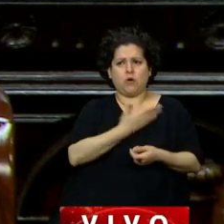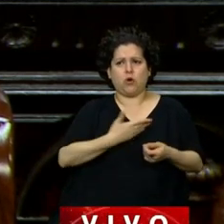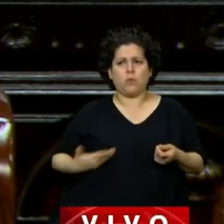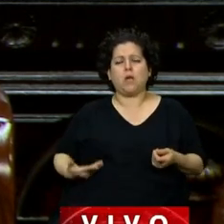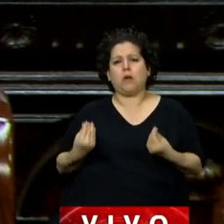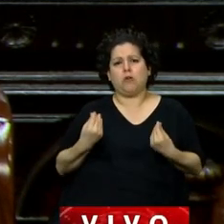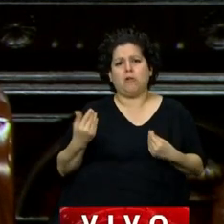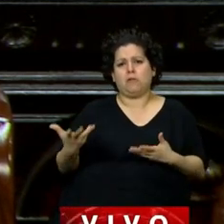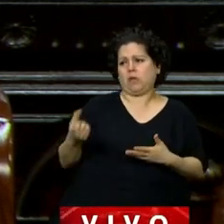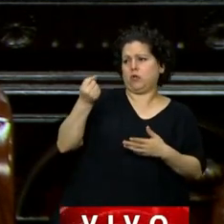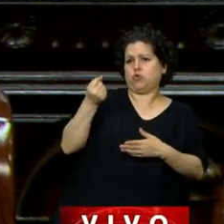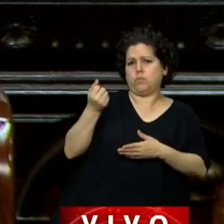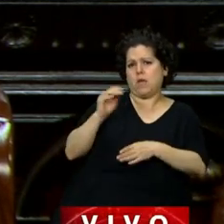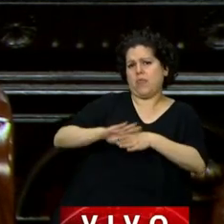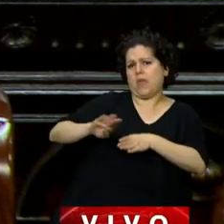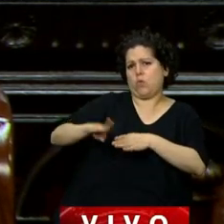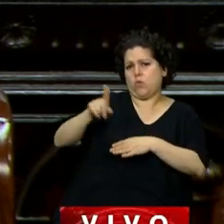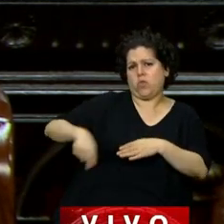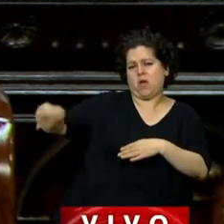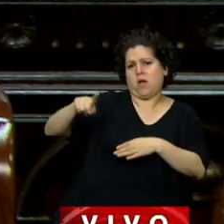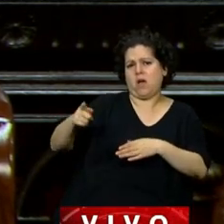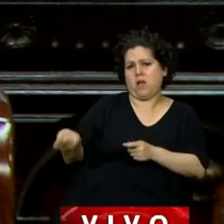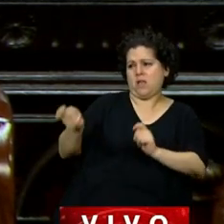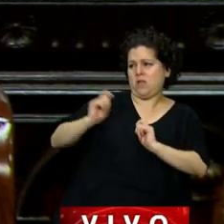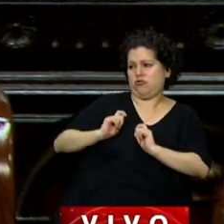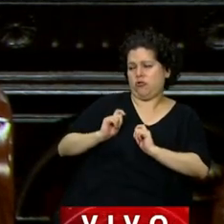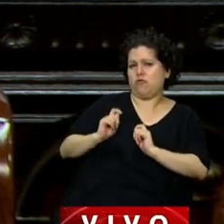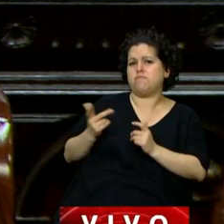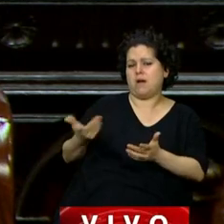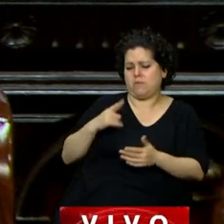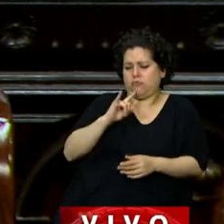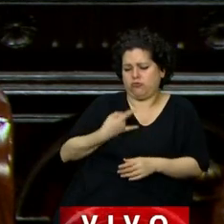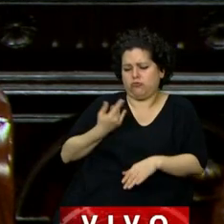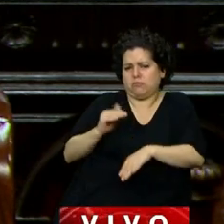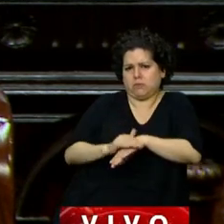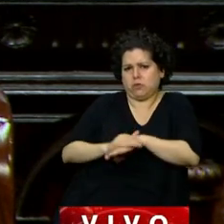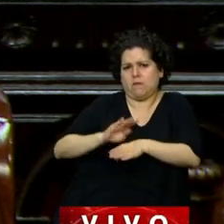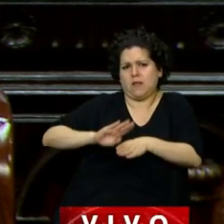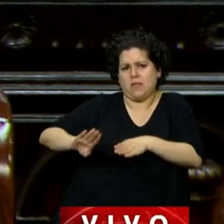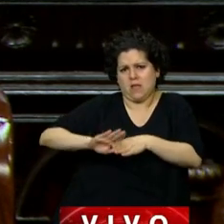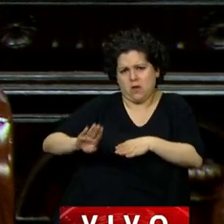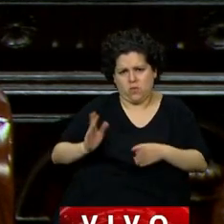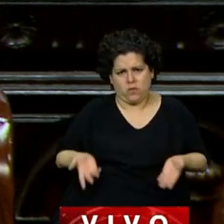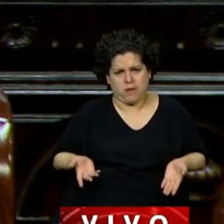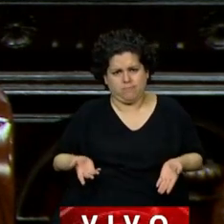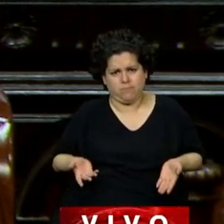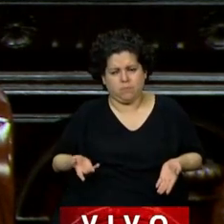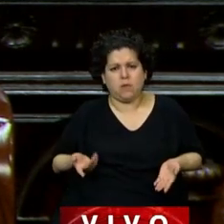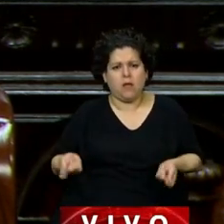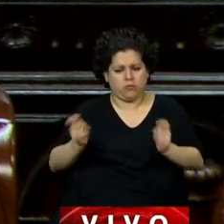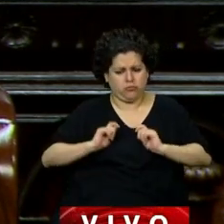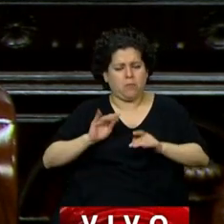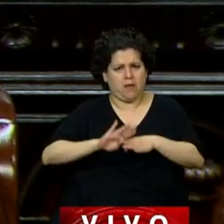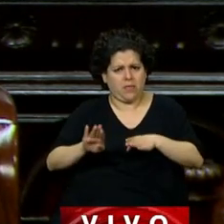cargo de una deuda que le dejaron al pueblo argentino, que nos endeudaron. Y